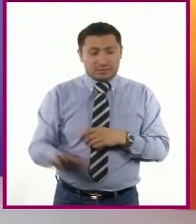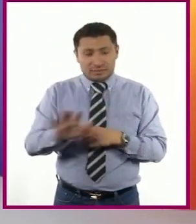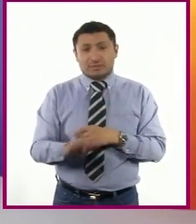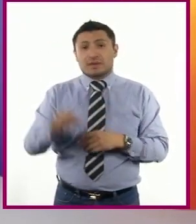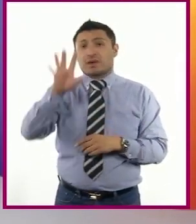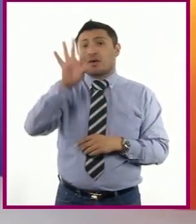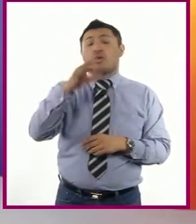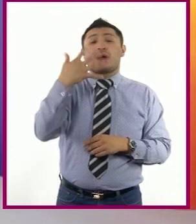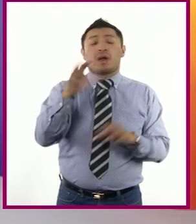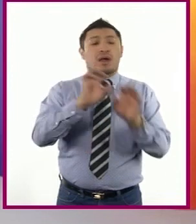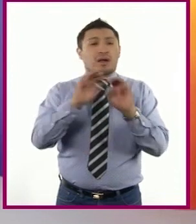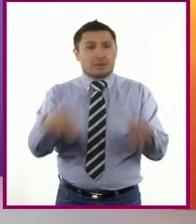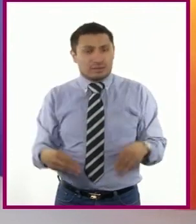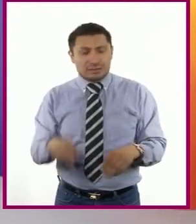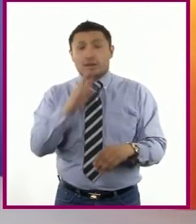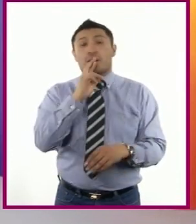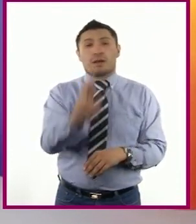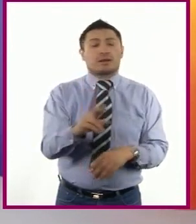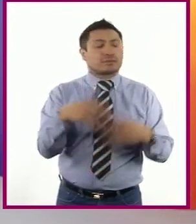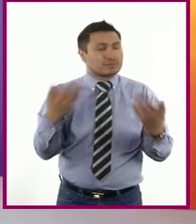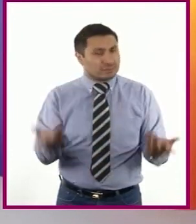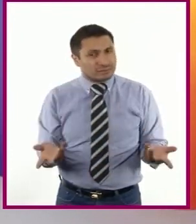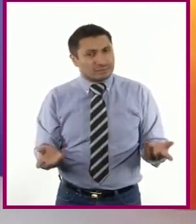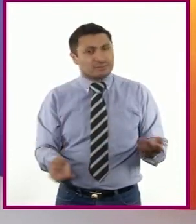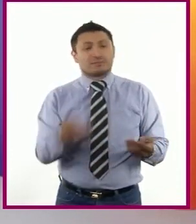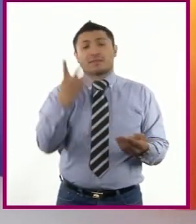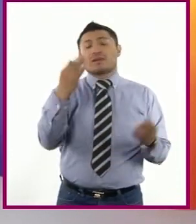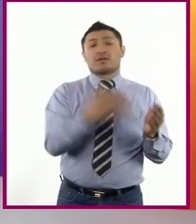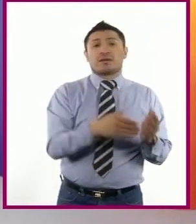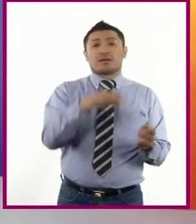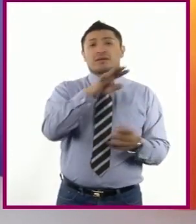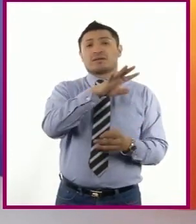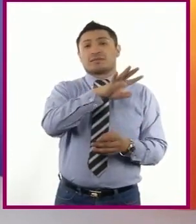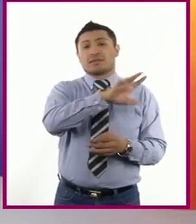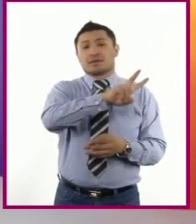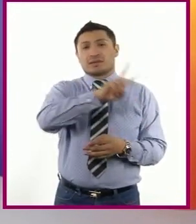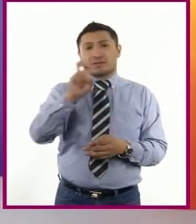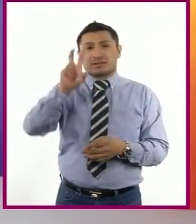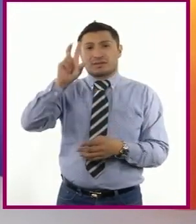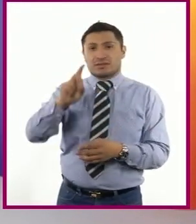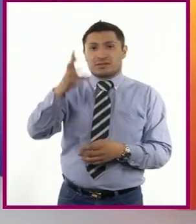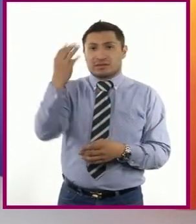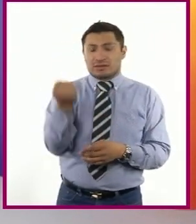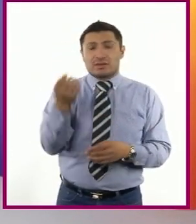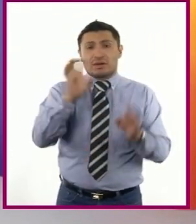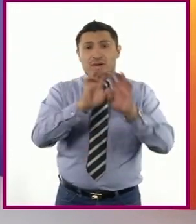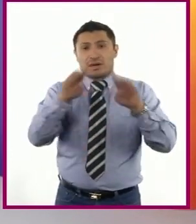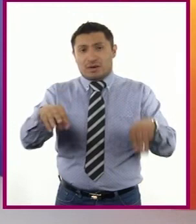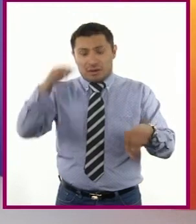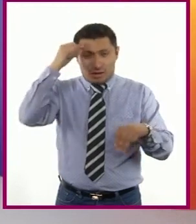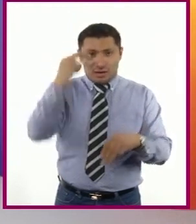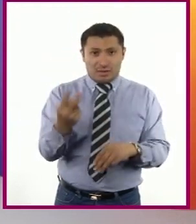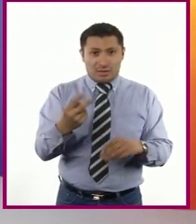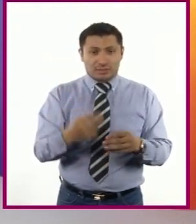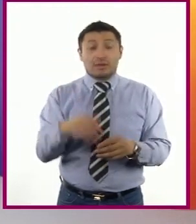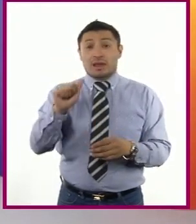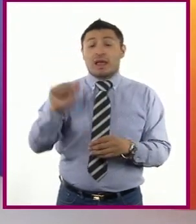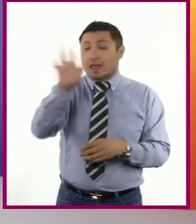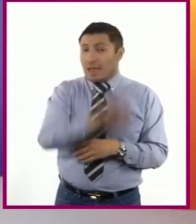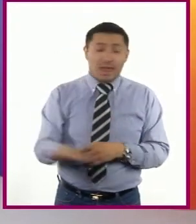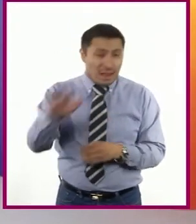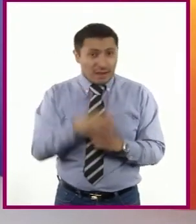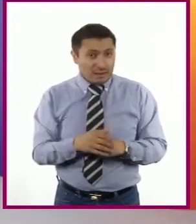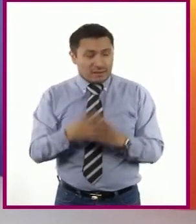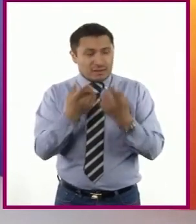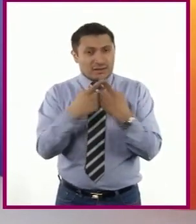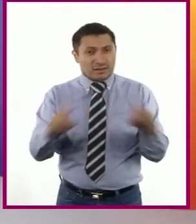45 centímetros. El producto es igual a 4.239 centímetros cuadrados. El área del